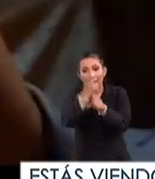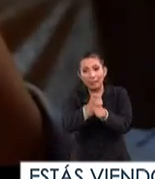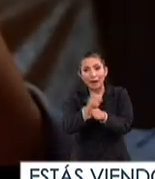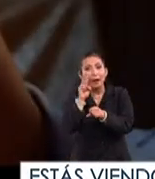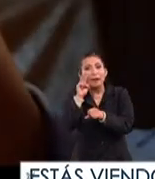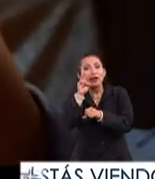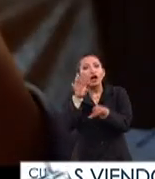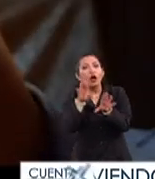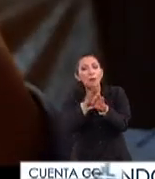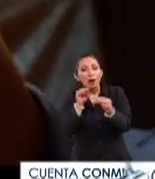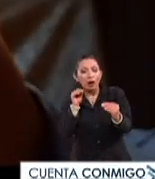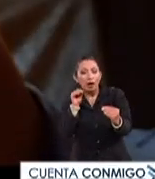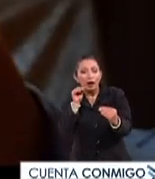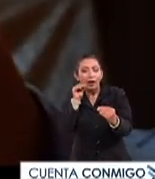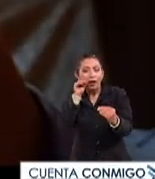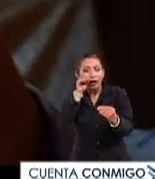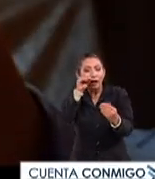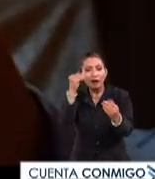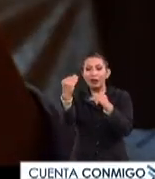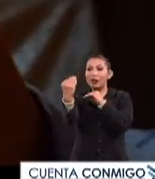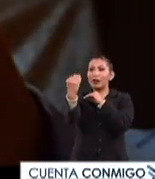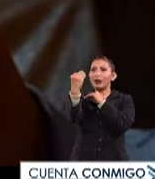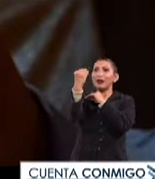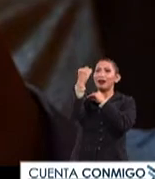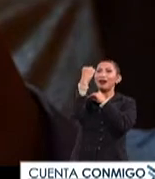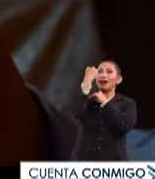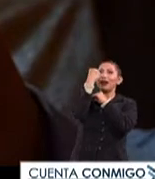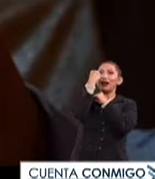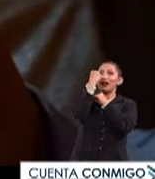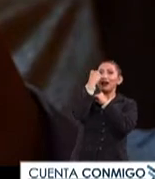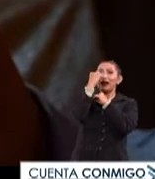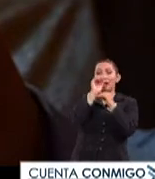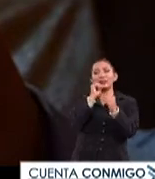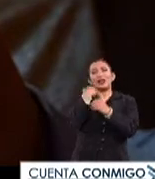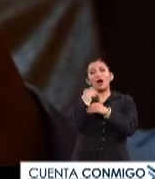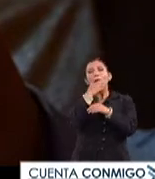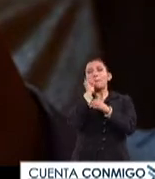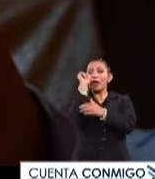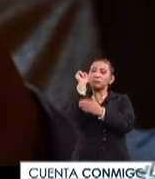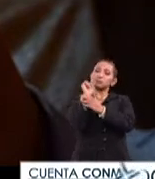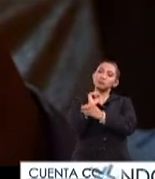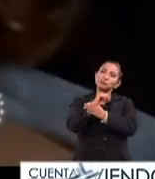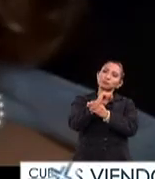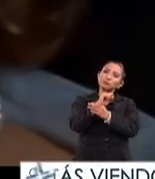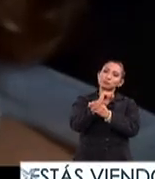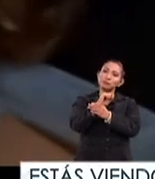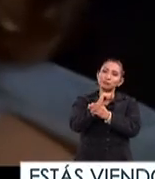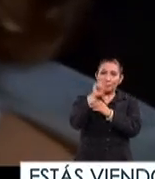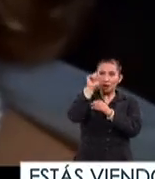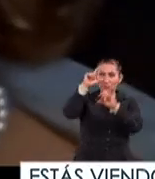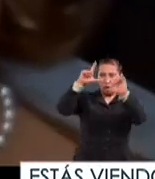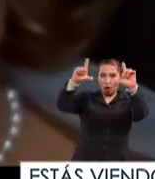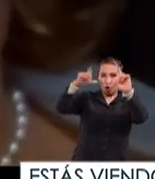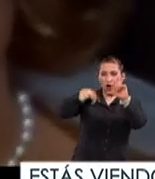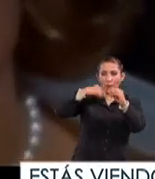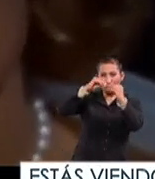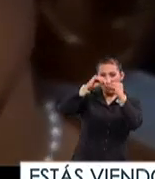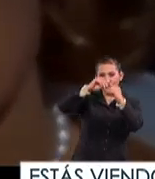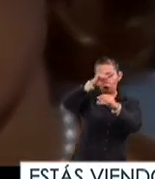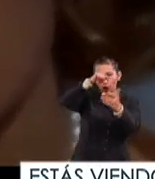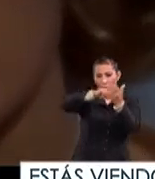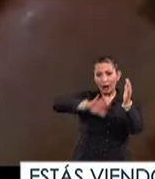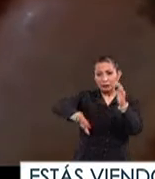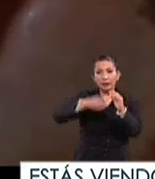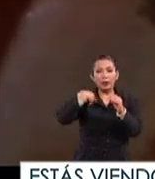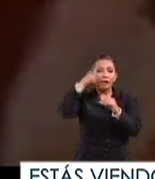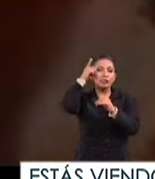donde puedes ver cómo se acerca Grace Kelly al protagonista, que también está en la cabina de los besos. Entonces tú de repente